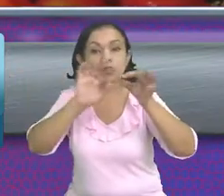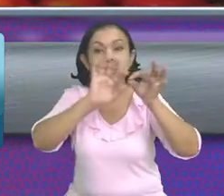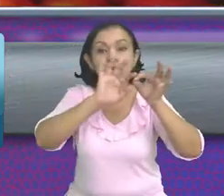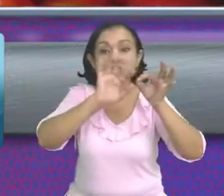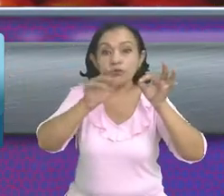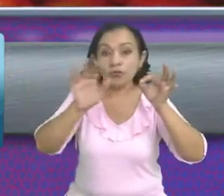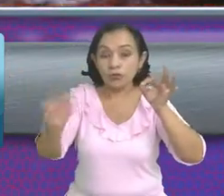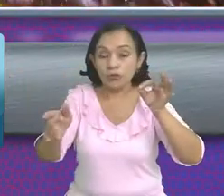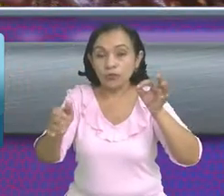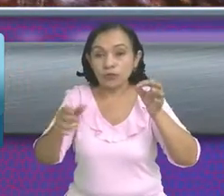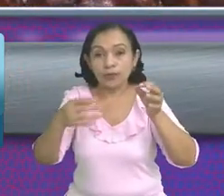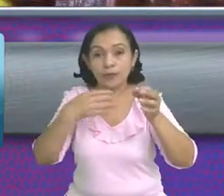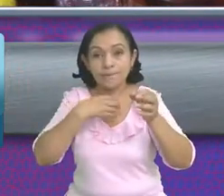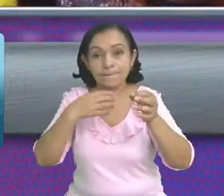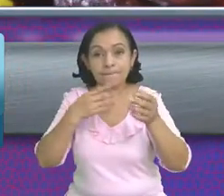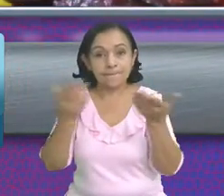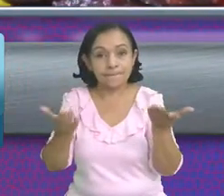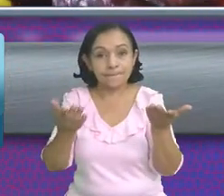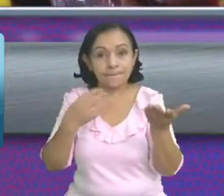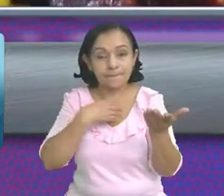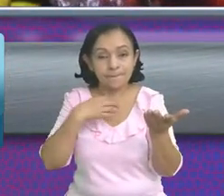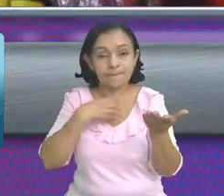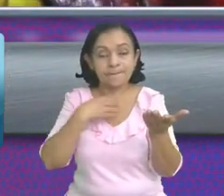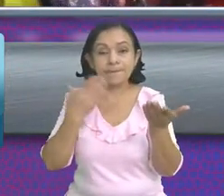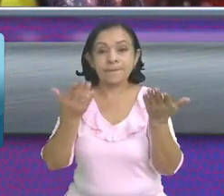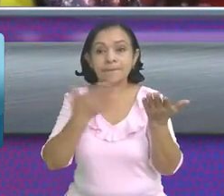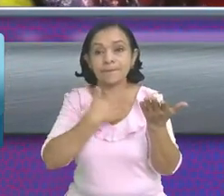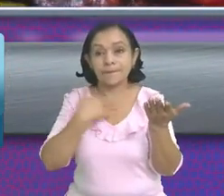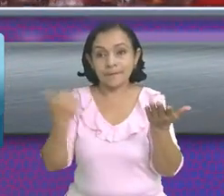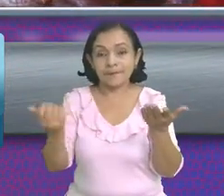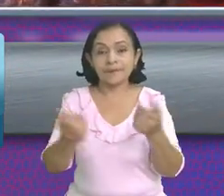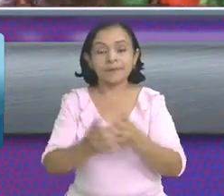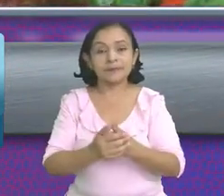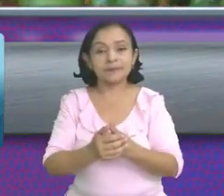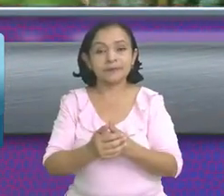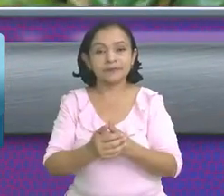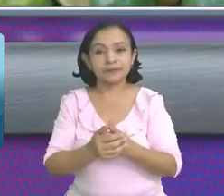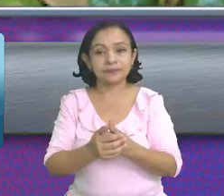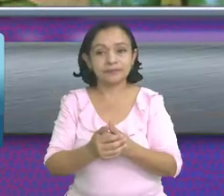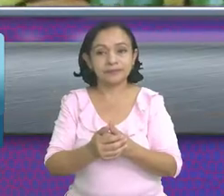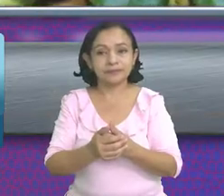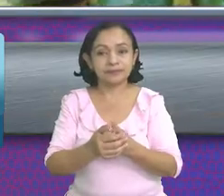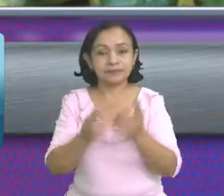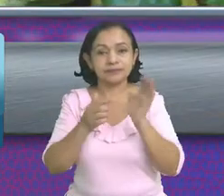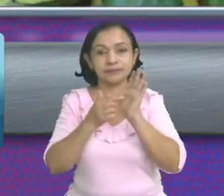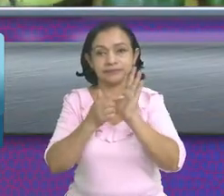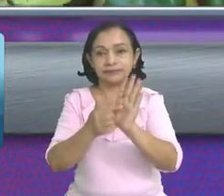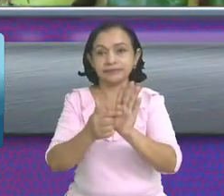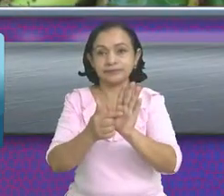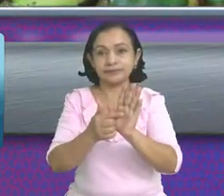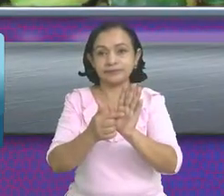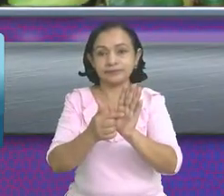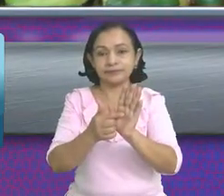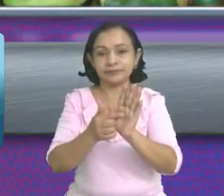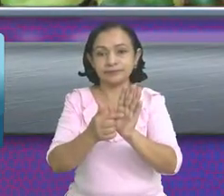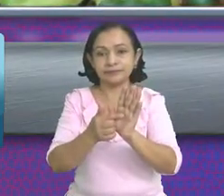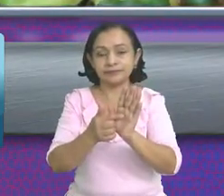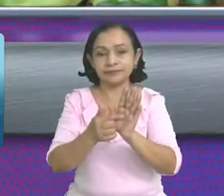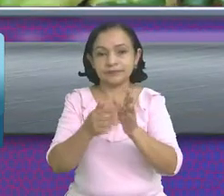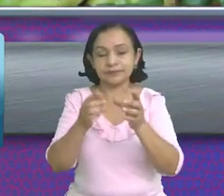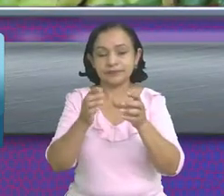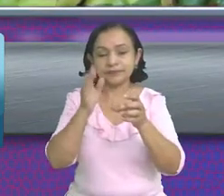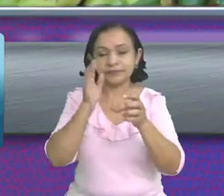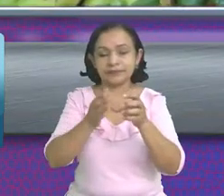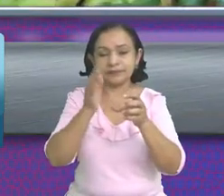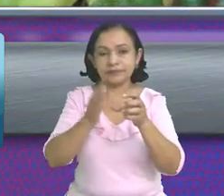traen su dulce, su propia azúcar natural, ¿de acuerdo? Te vamos a poner un ejemplo, que si se va a tomar remolacha, en